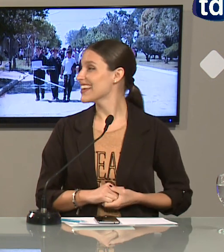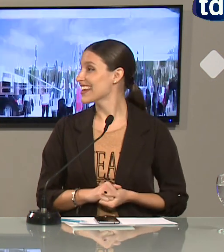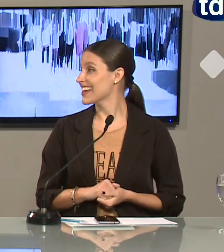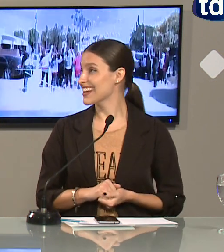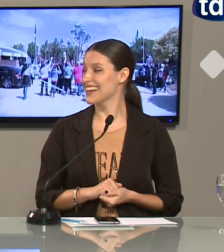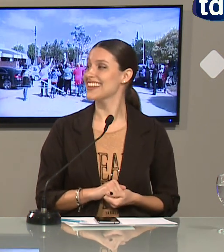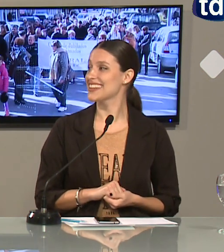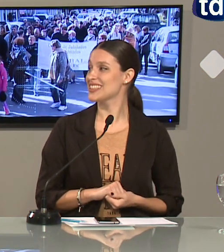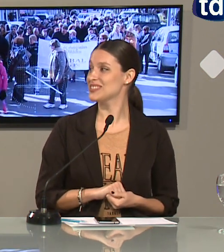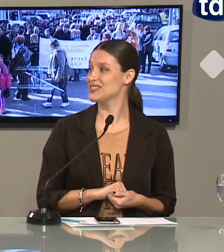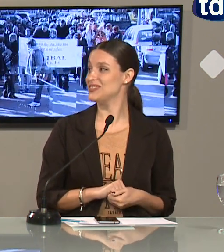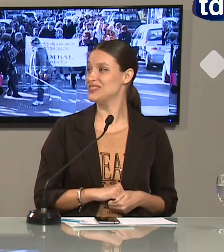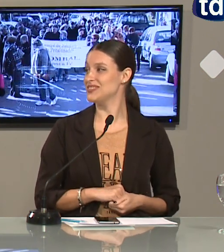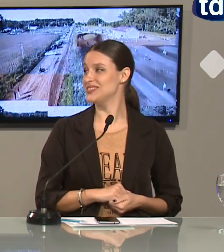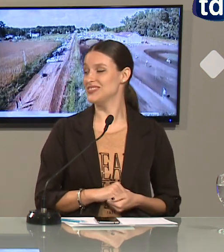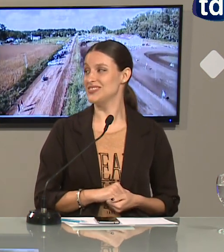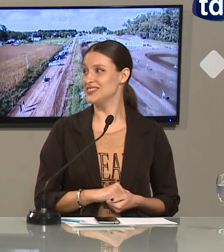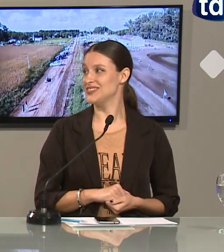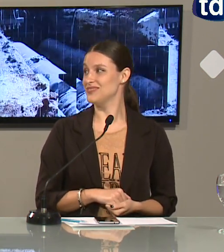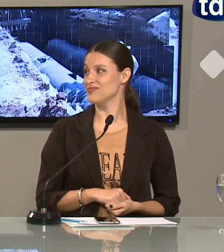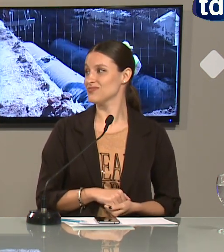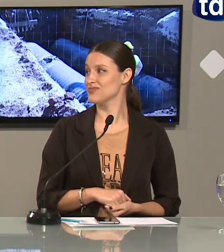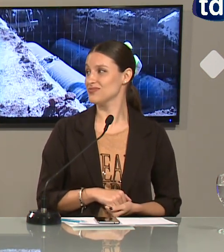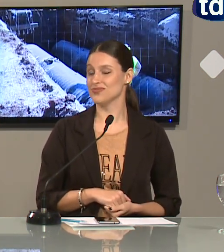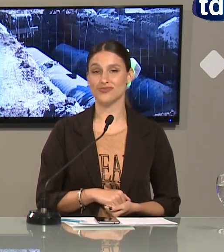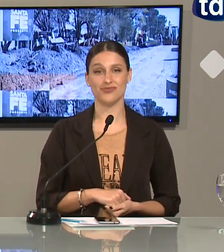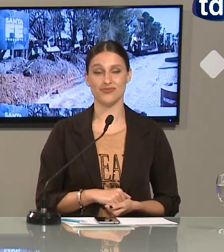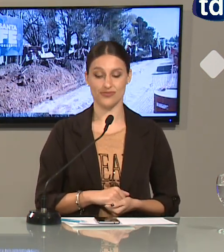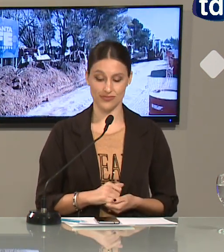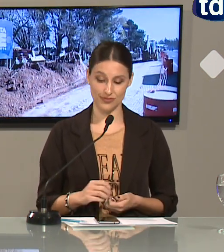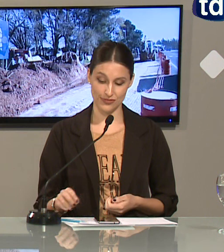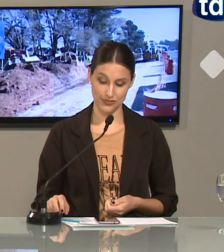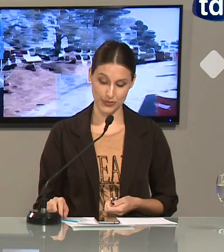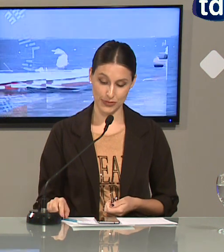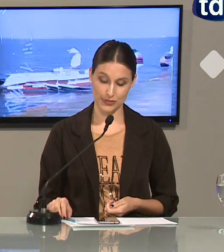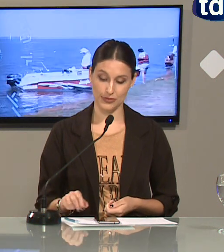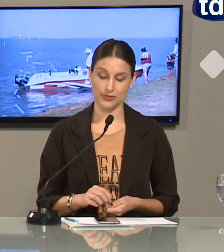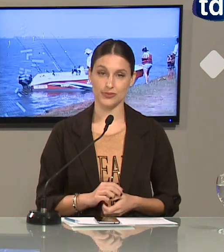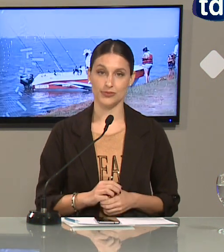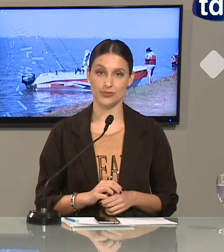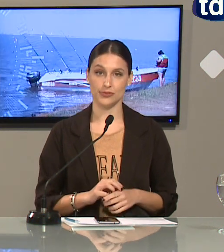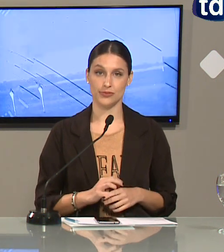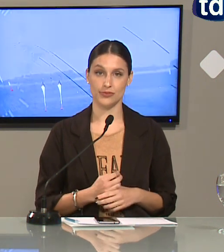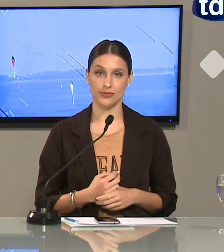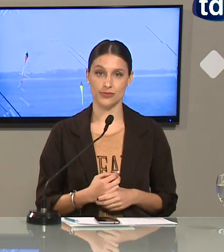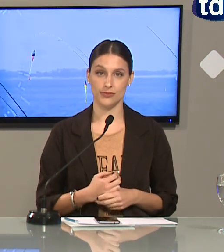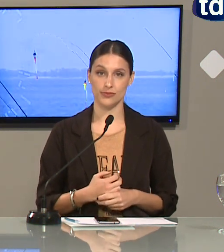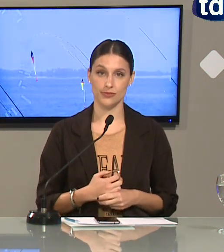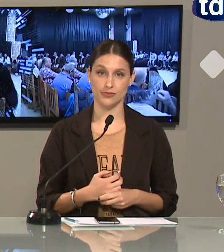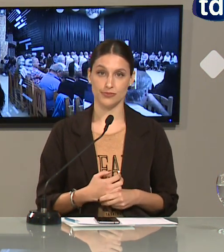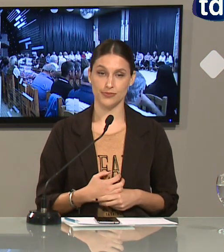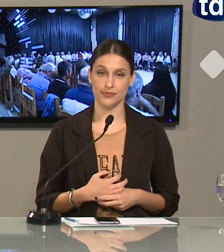Bien, yo quiero remarcar un par de cosas que tienen que ver con esto. Primero, la mirada de una periodista como Lorena Maciel desde Buenos Aires, sorprendiéndose lo que para nosotros es